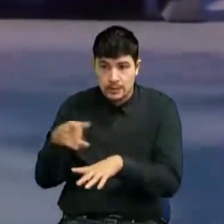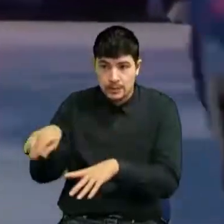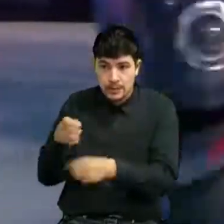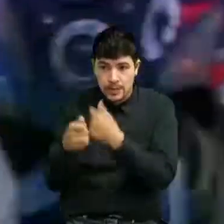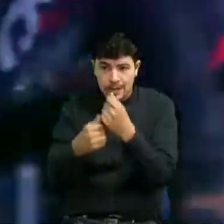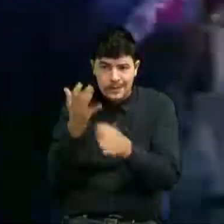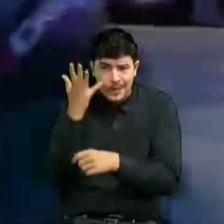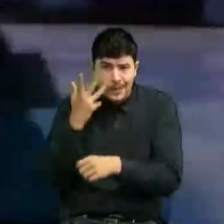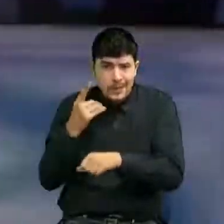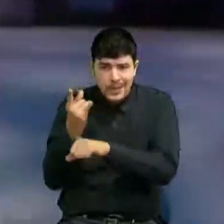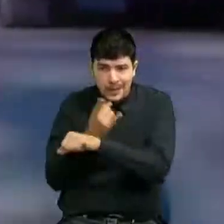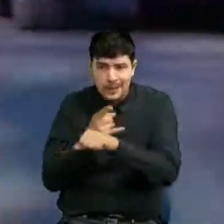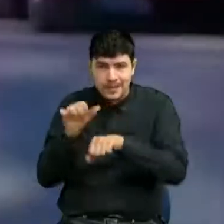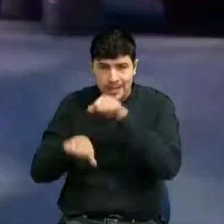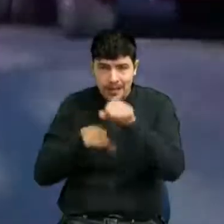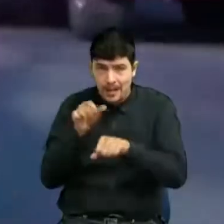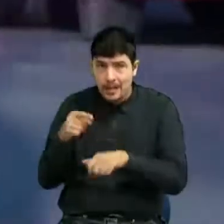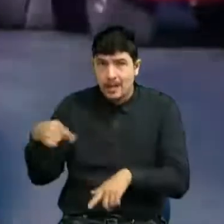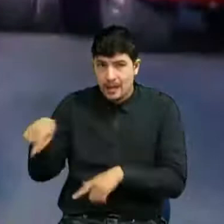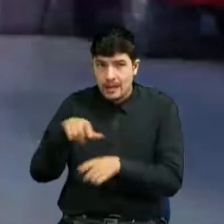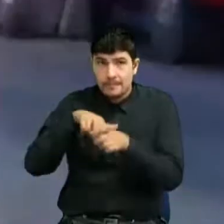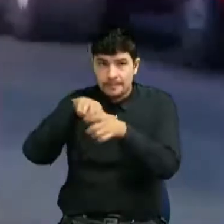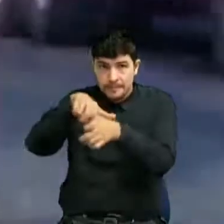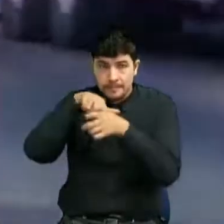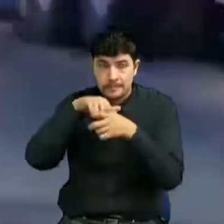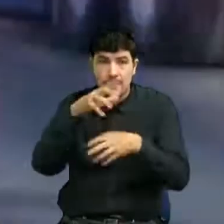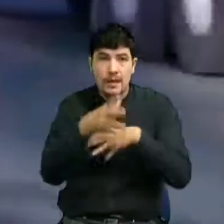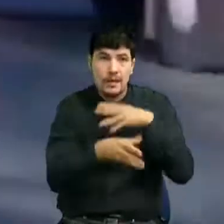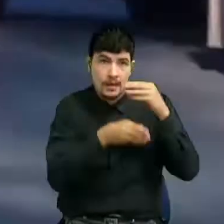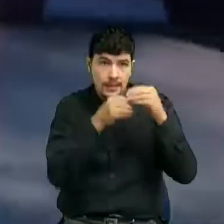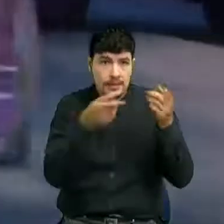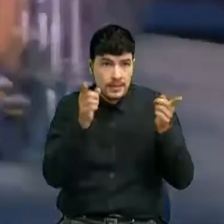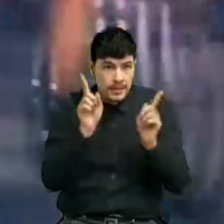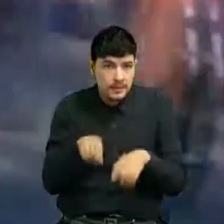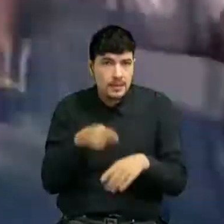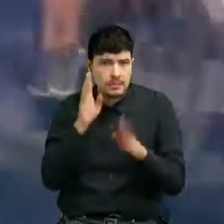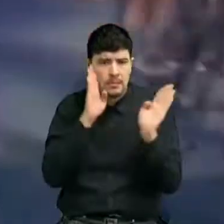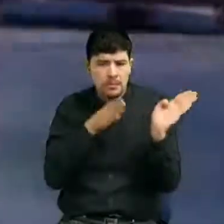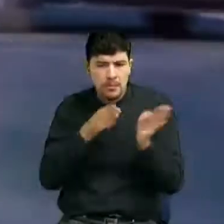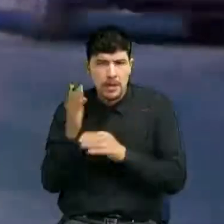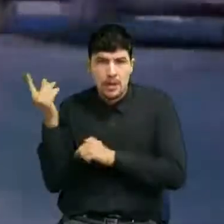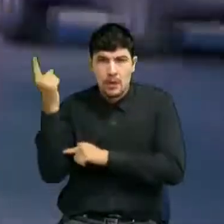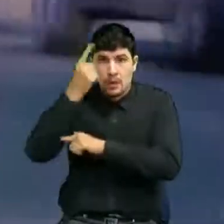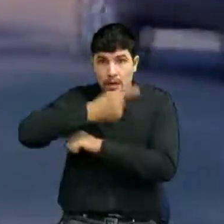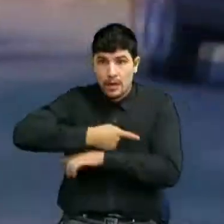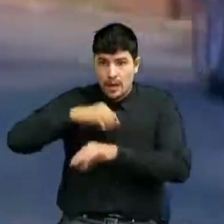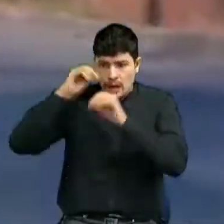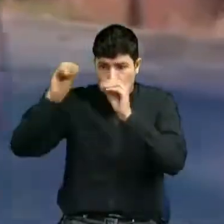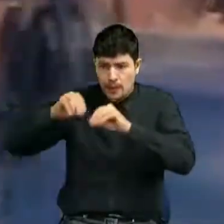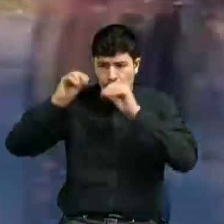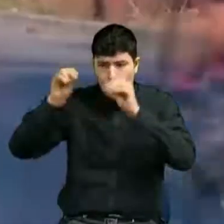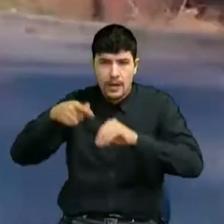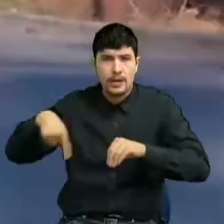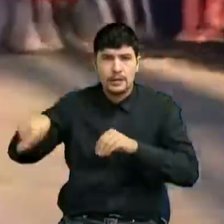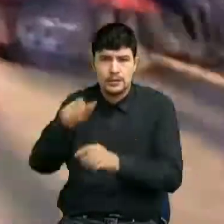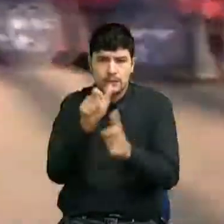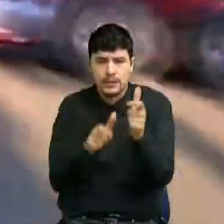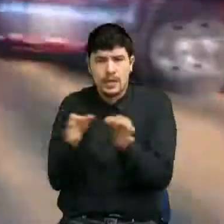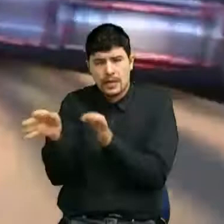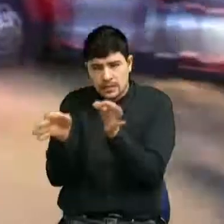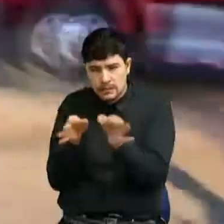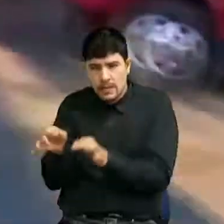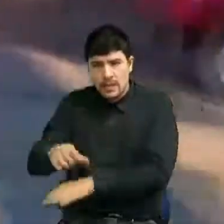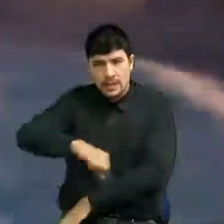todos los días la bicicleta como medio de transporte. También se planificó realizar una jornada de capacitación explicando los derechos